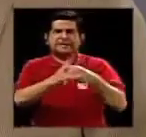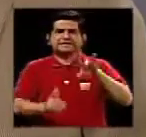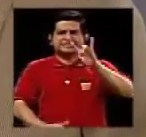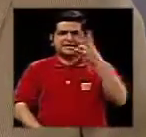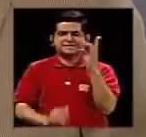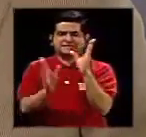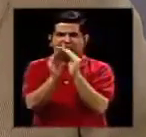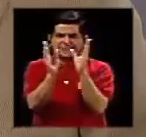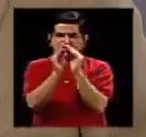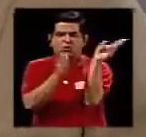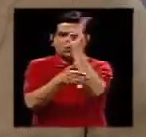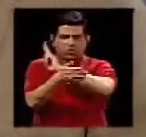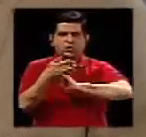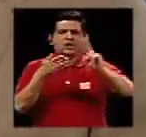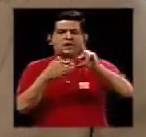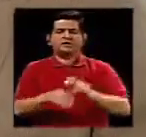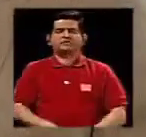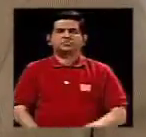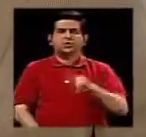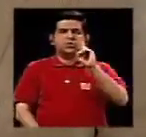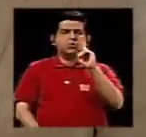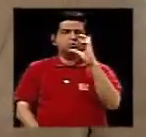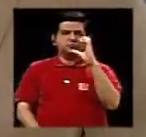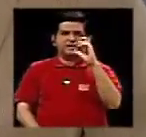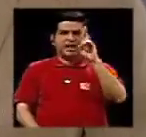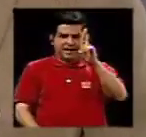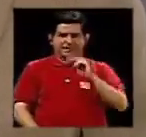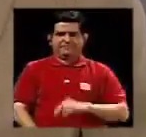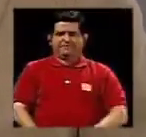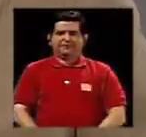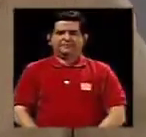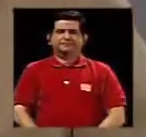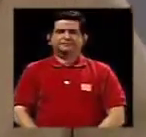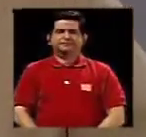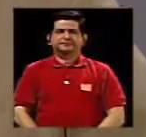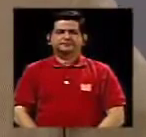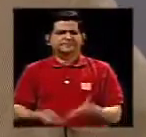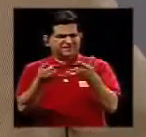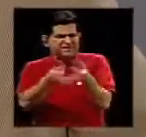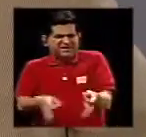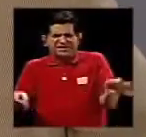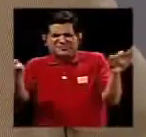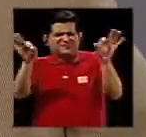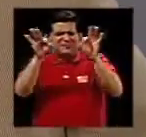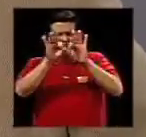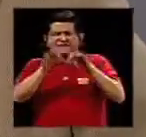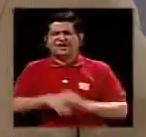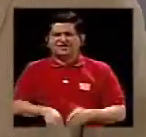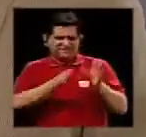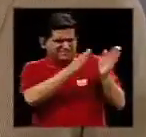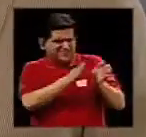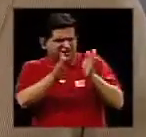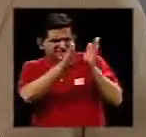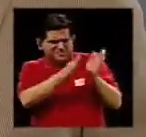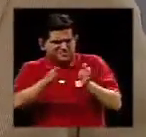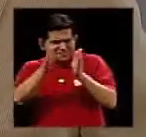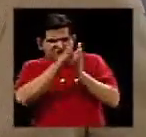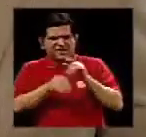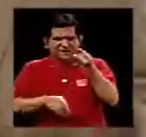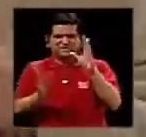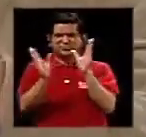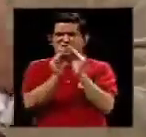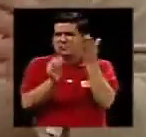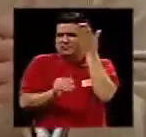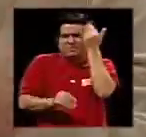congreso universitario de la Universidad de Costa Rica eh Por qué es importante la organización de de de ese